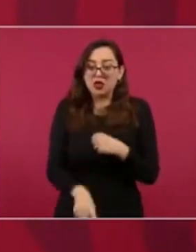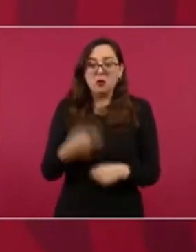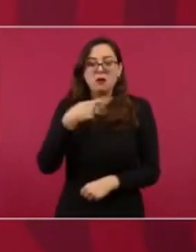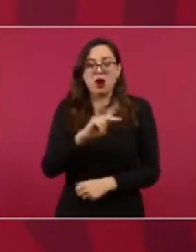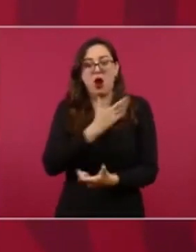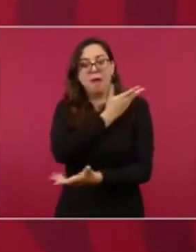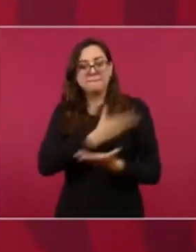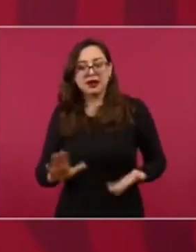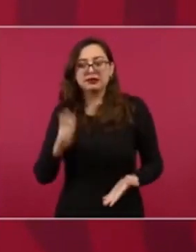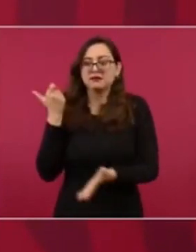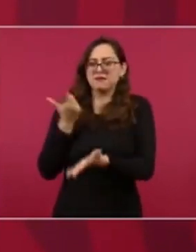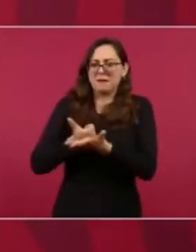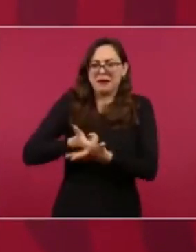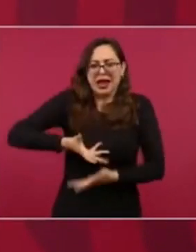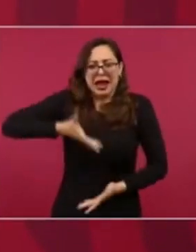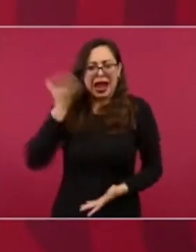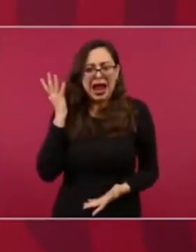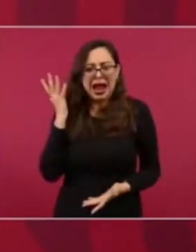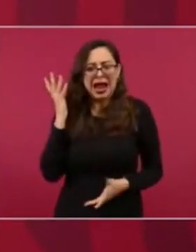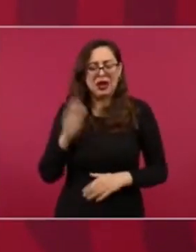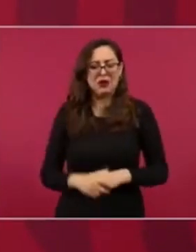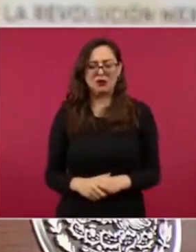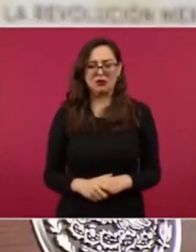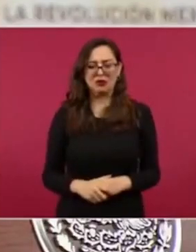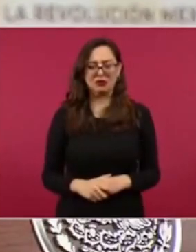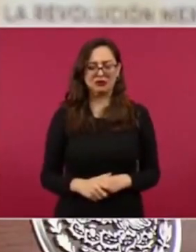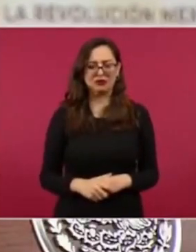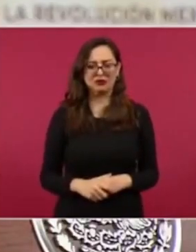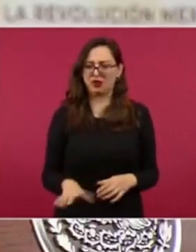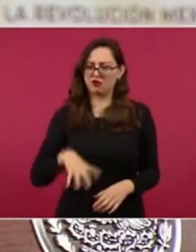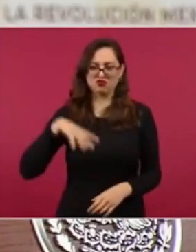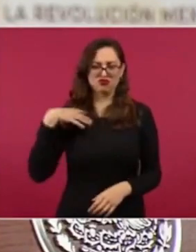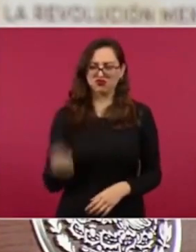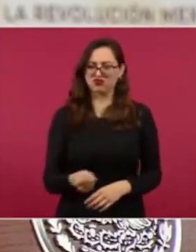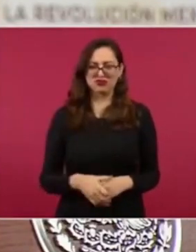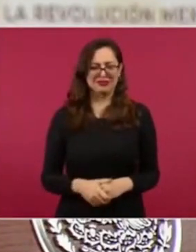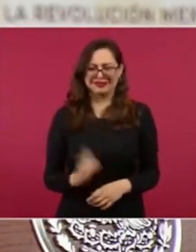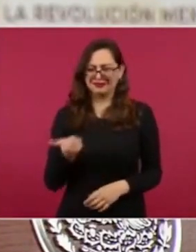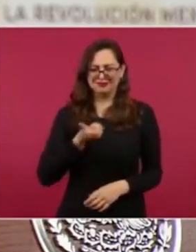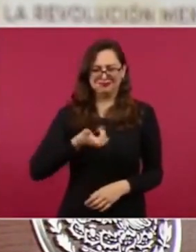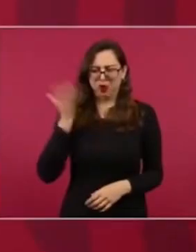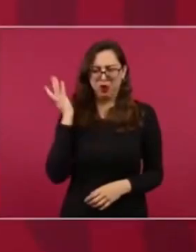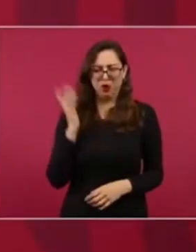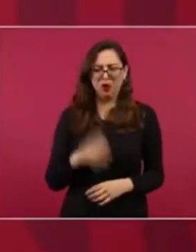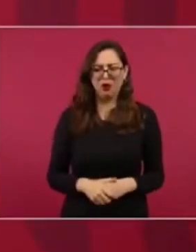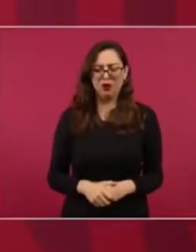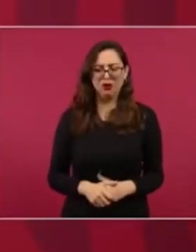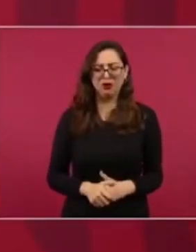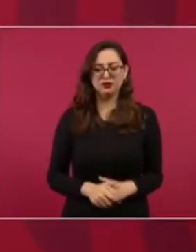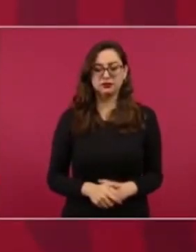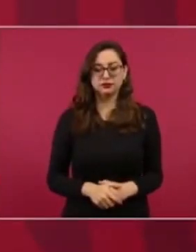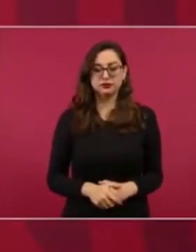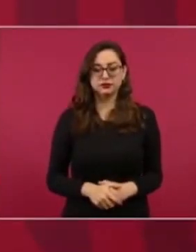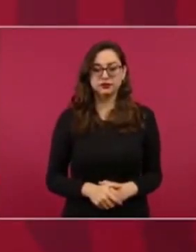mucho una bolsita de papas. Yo no quiero ni pensar... Carísima. No quiero ni pensar... Puro